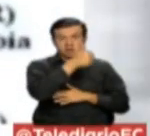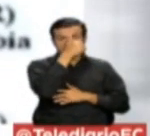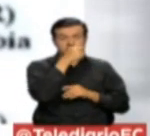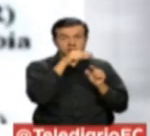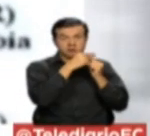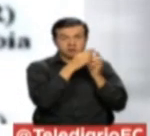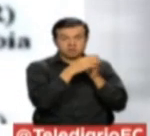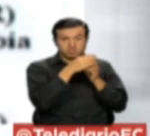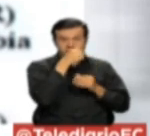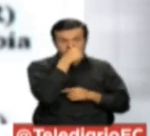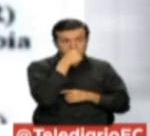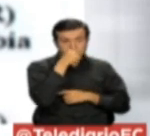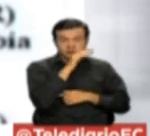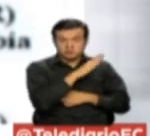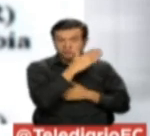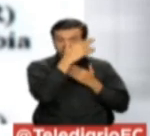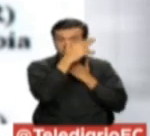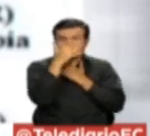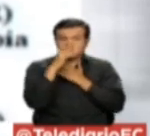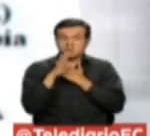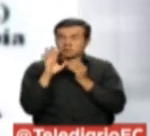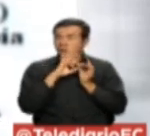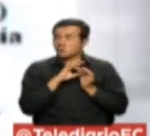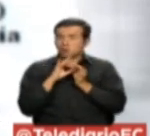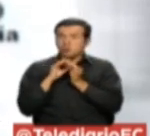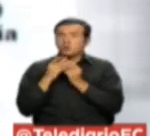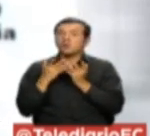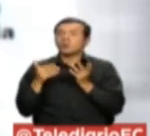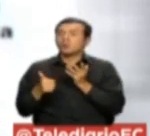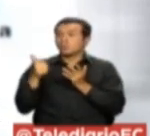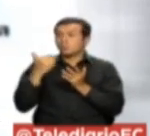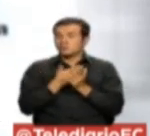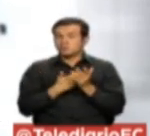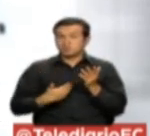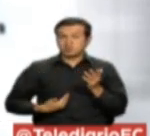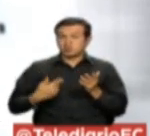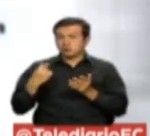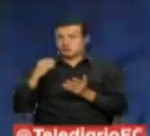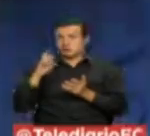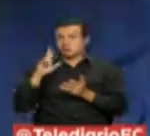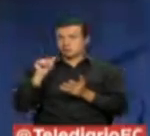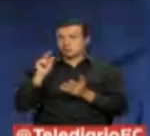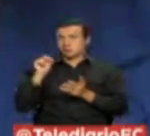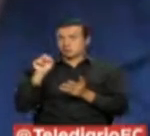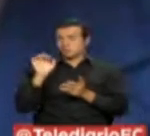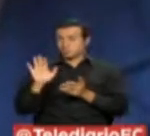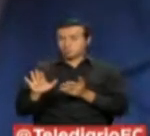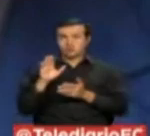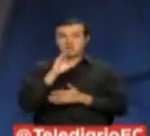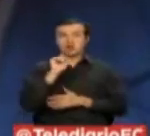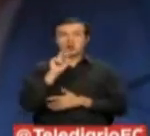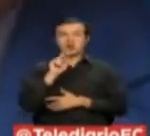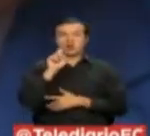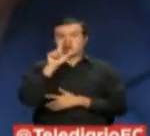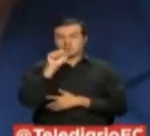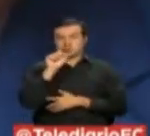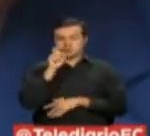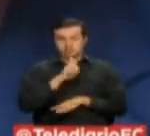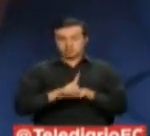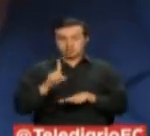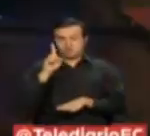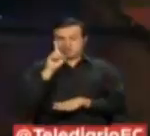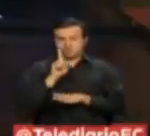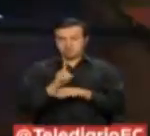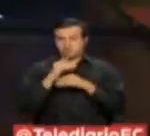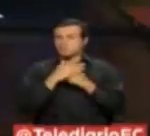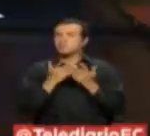Jorge Cifuentes, alias Elkin de Jesús López, este último presidente de Gestorum S.A. Carlos Calero, director general de la firma El Asesor